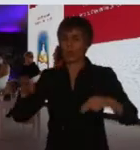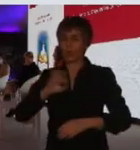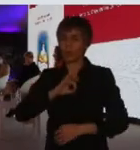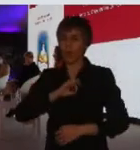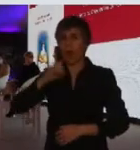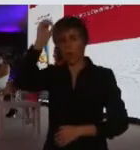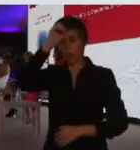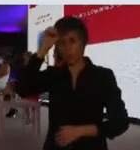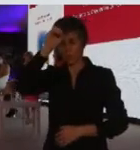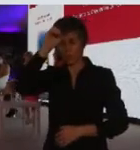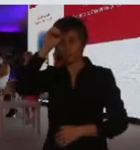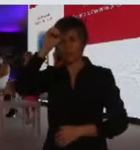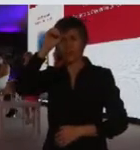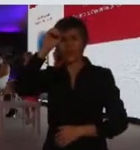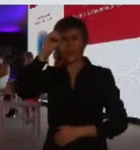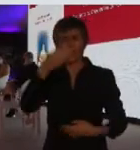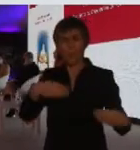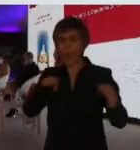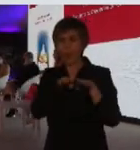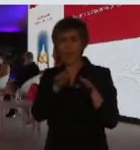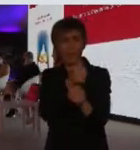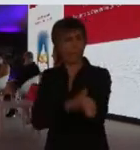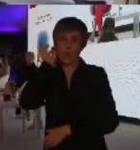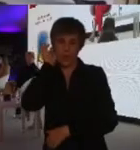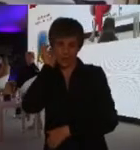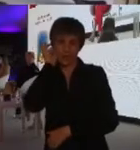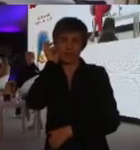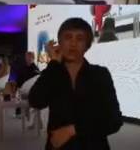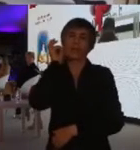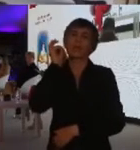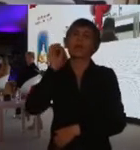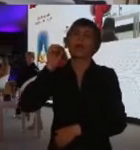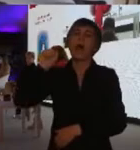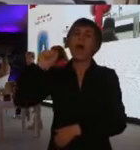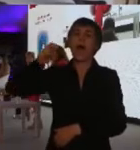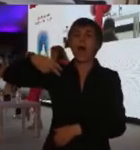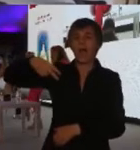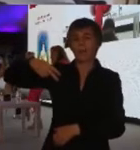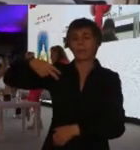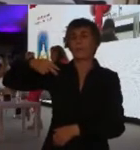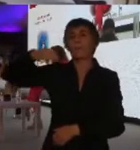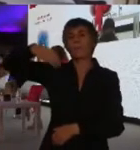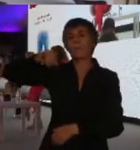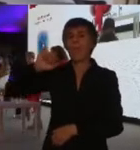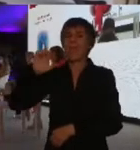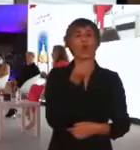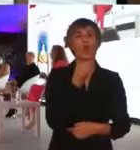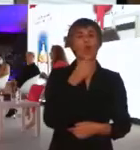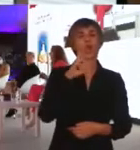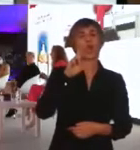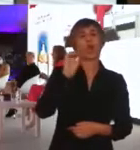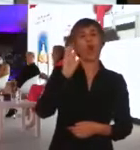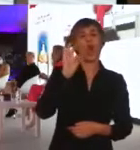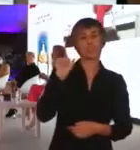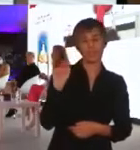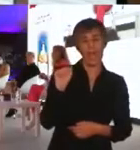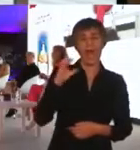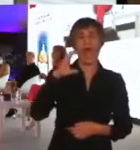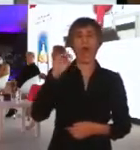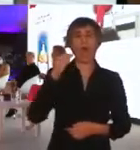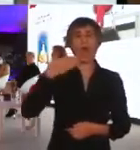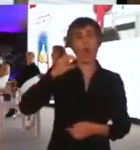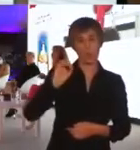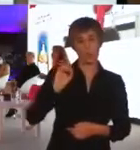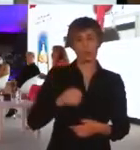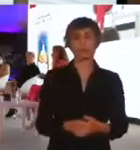Non unha prioridade, é a prioridade. Creo que todas nós estamos